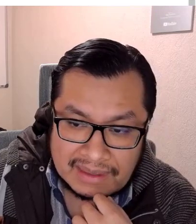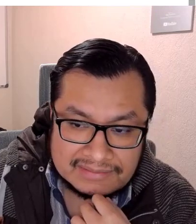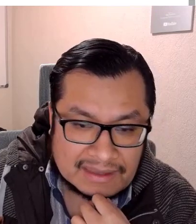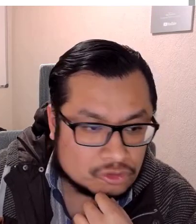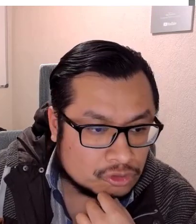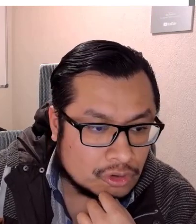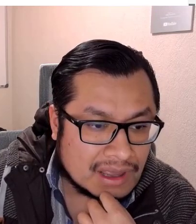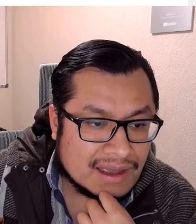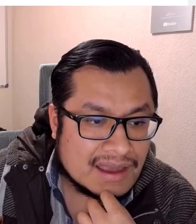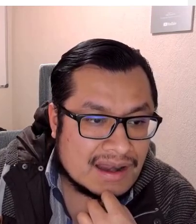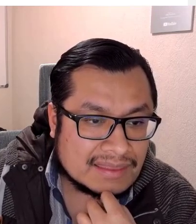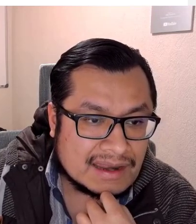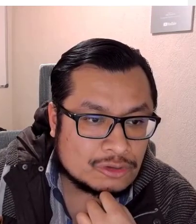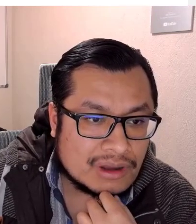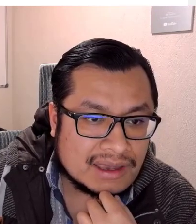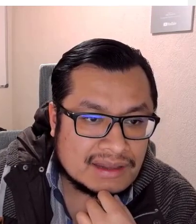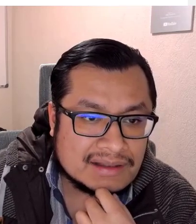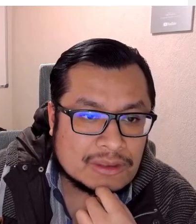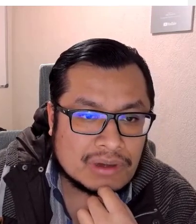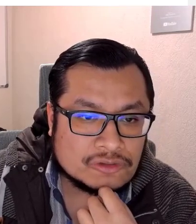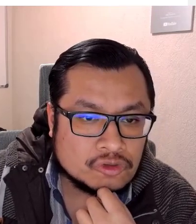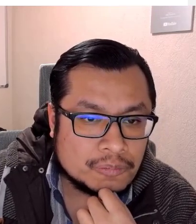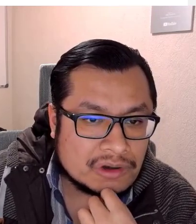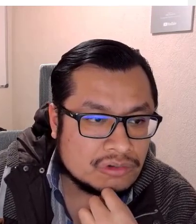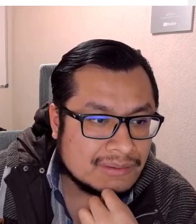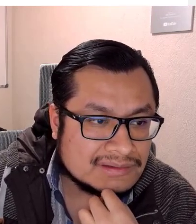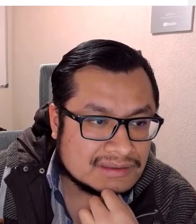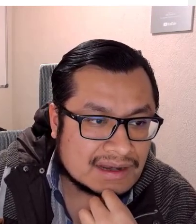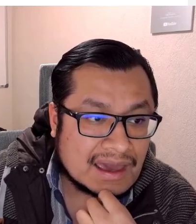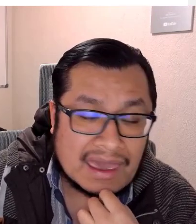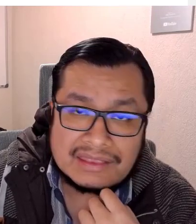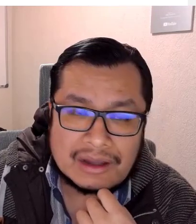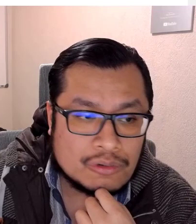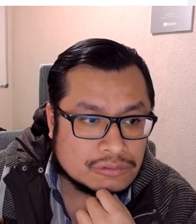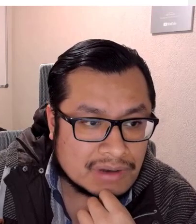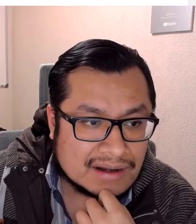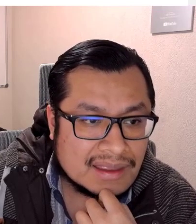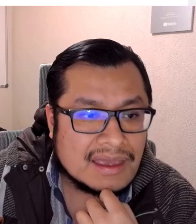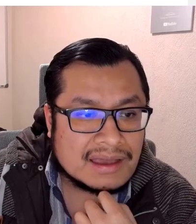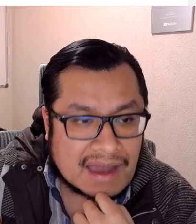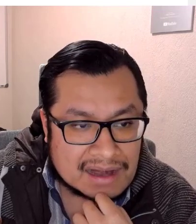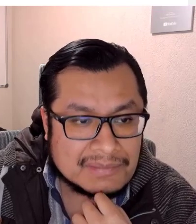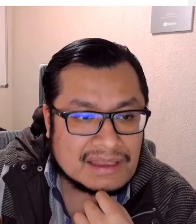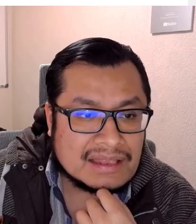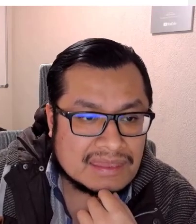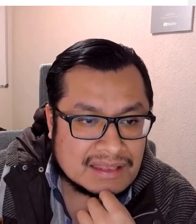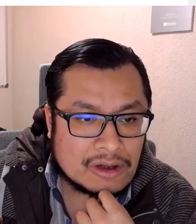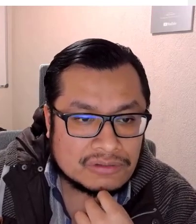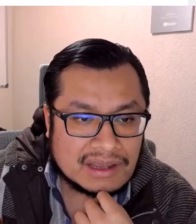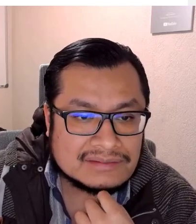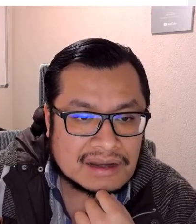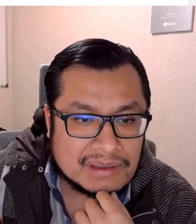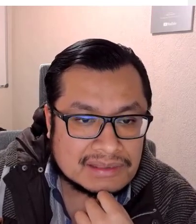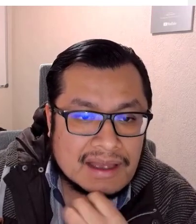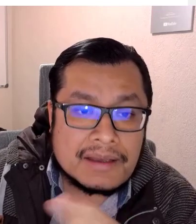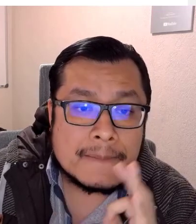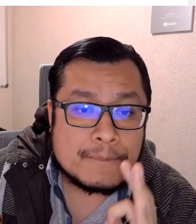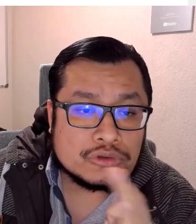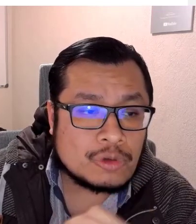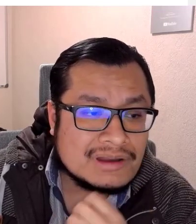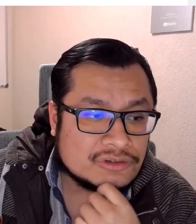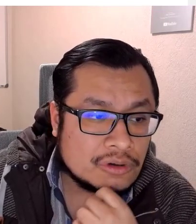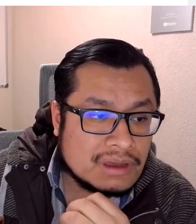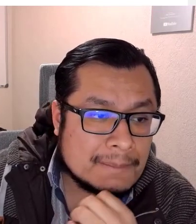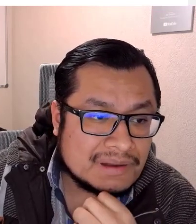desde son ahora la directora general de educación superior universitaria e intercultural carmen enedina rodríguez armenta